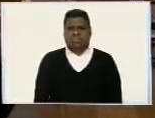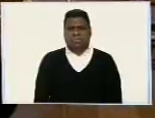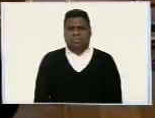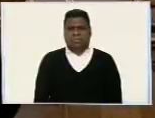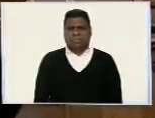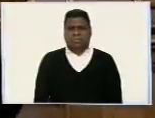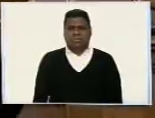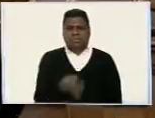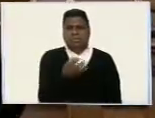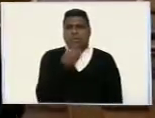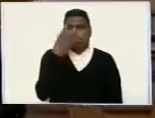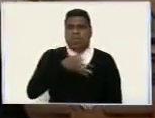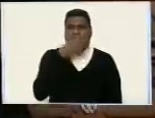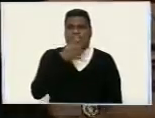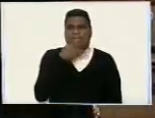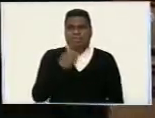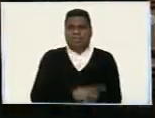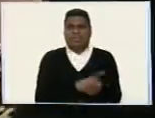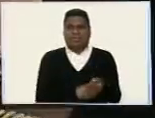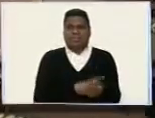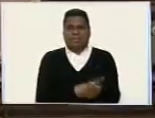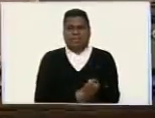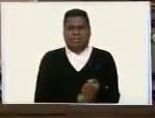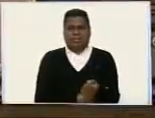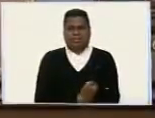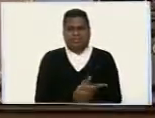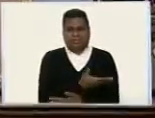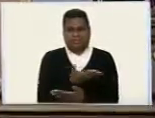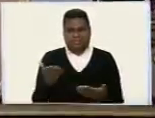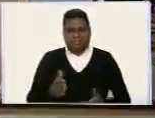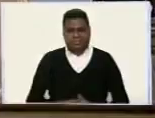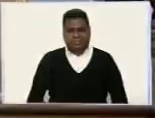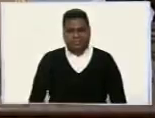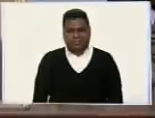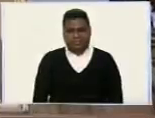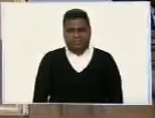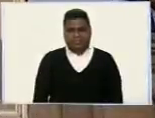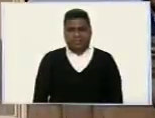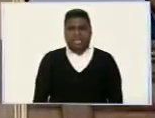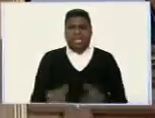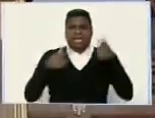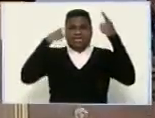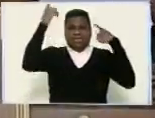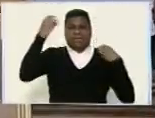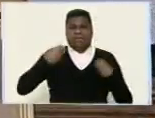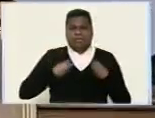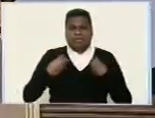Excelente. Hola, buenas tardes, hermanos y hermanas, compatriotas constituyentes. ¡Chávez vive!